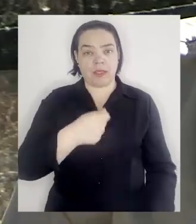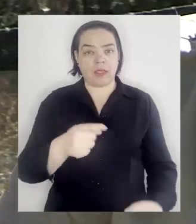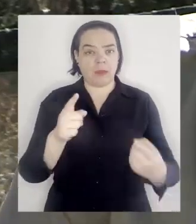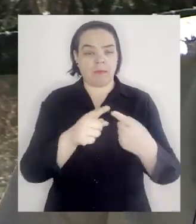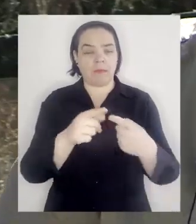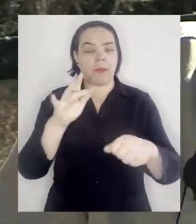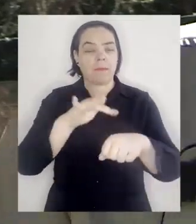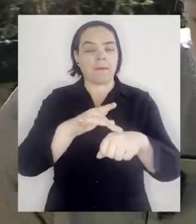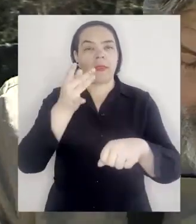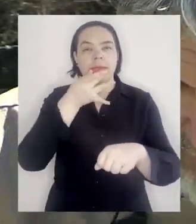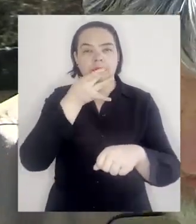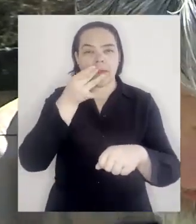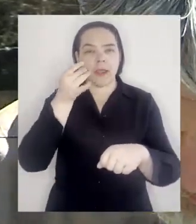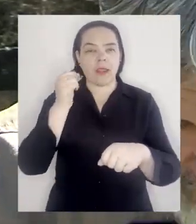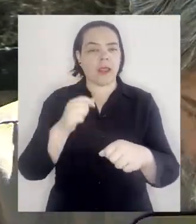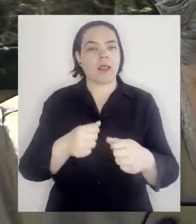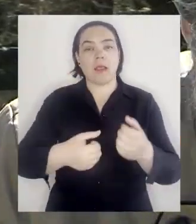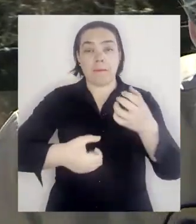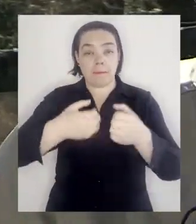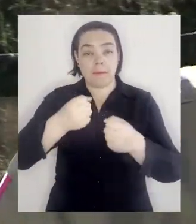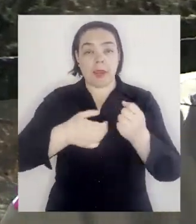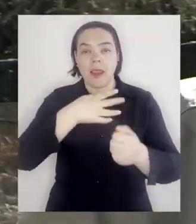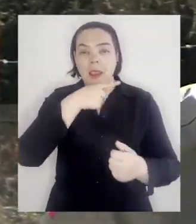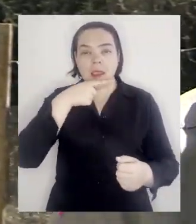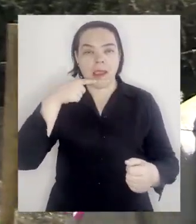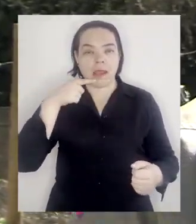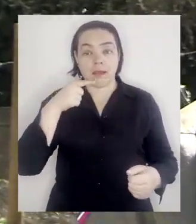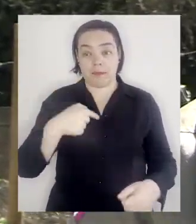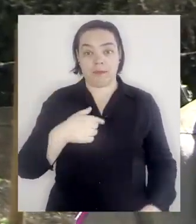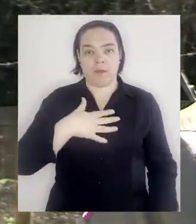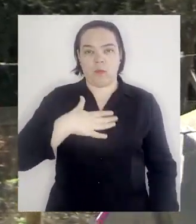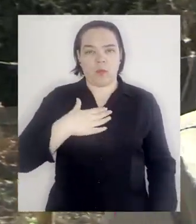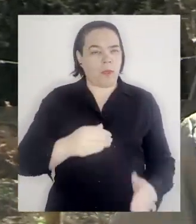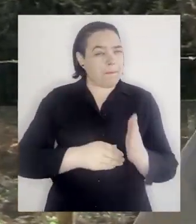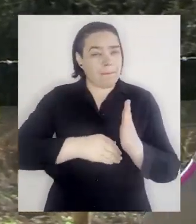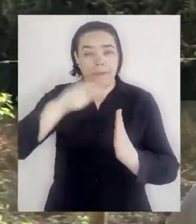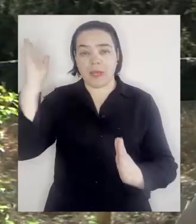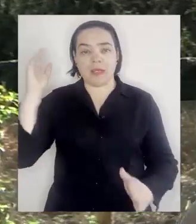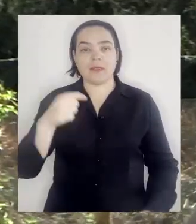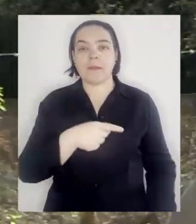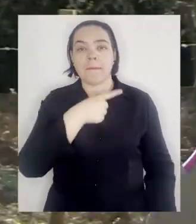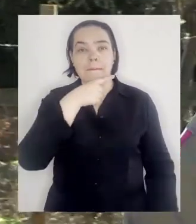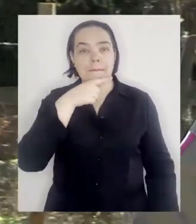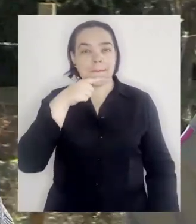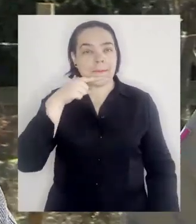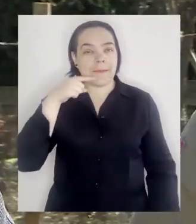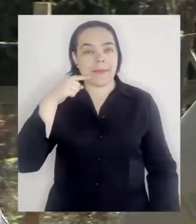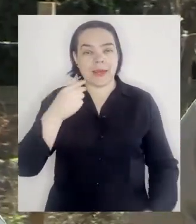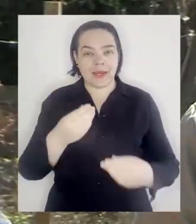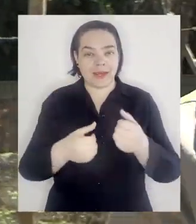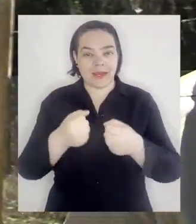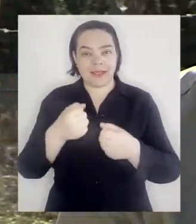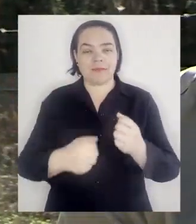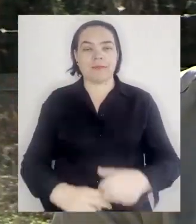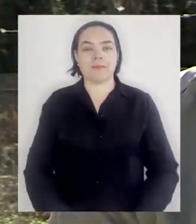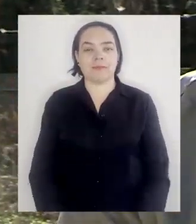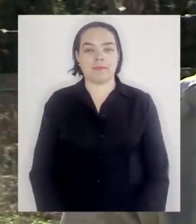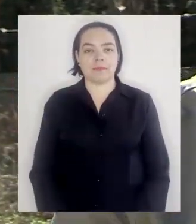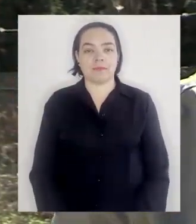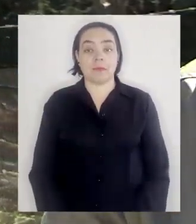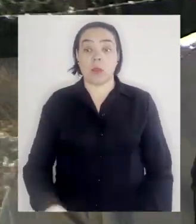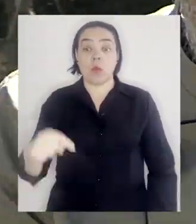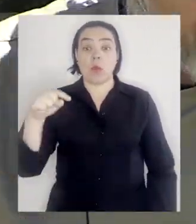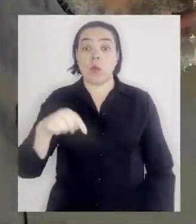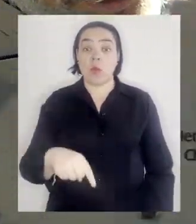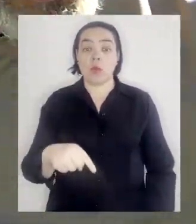manjar, ¿no es cierto? Me gusta, lo que más me gusta a mí es con manjar, lo he probado con espinacas. Hoy tenemos